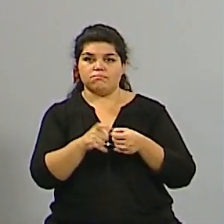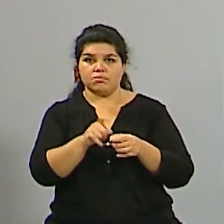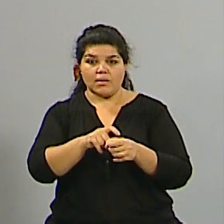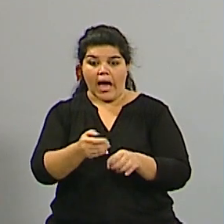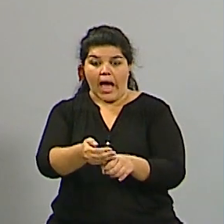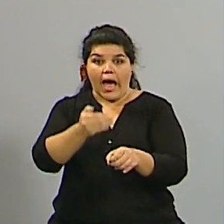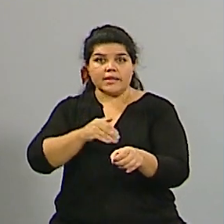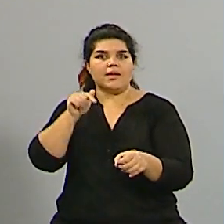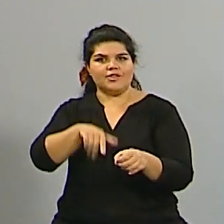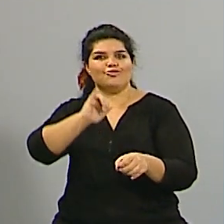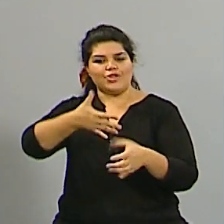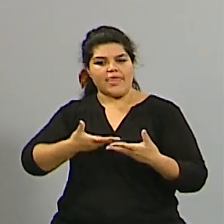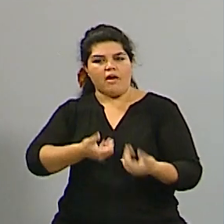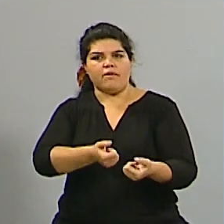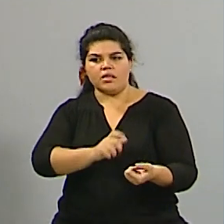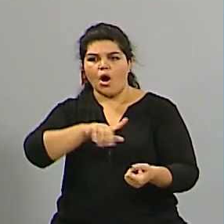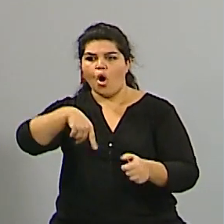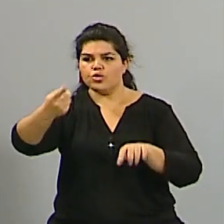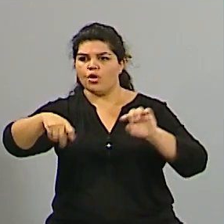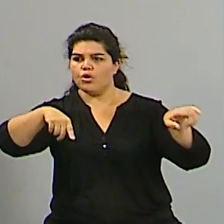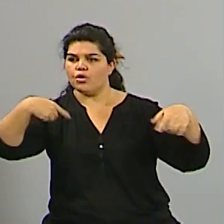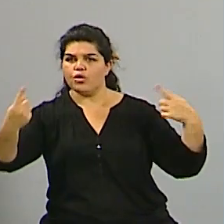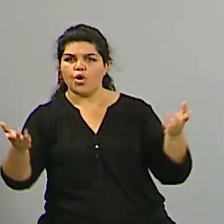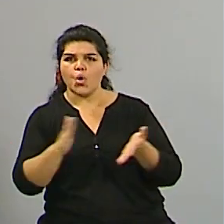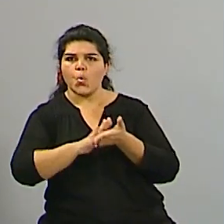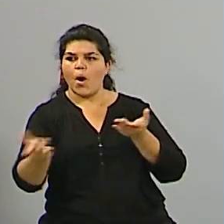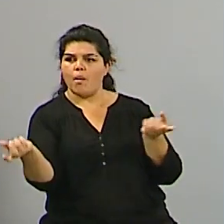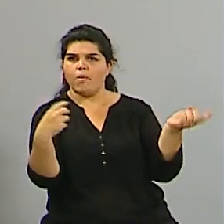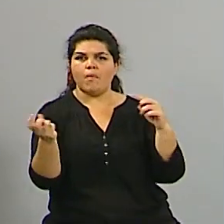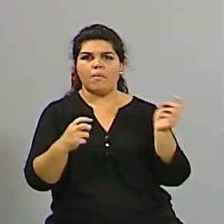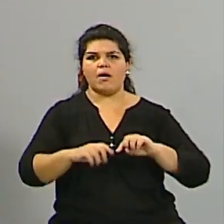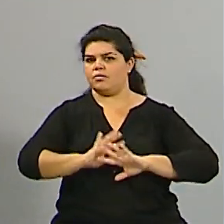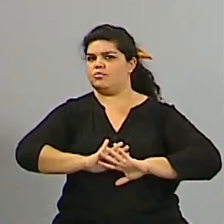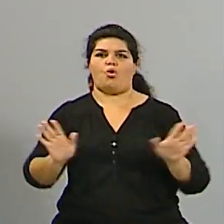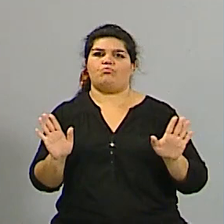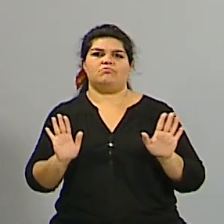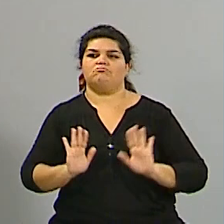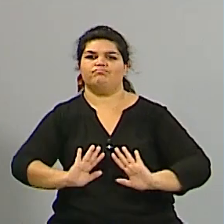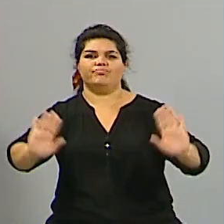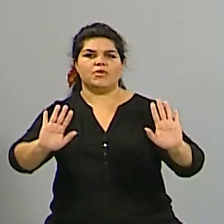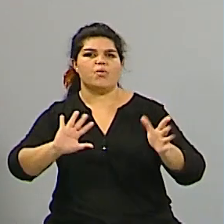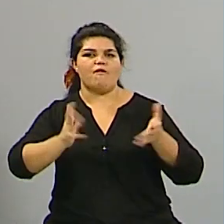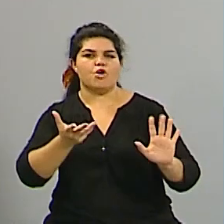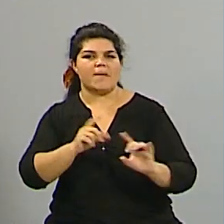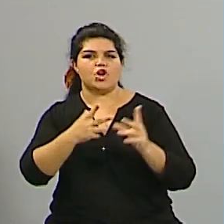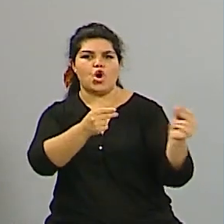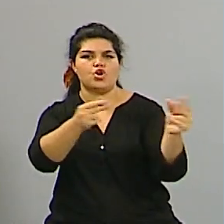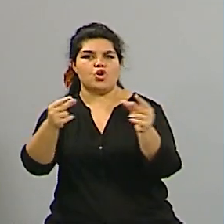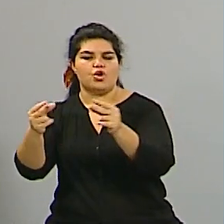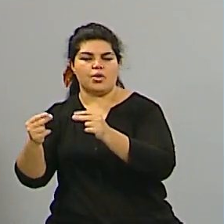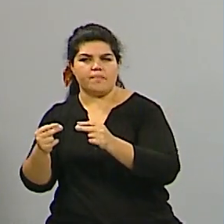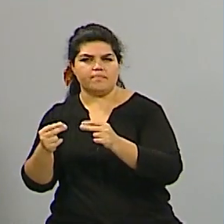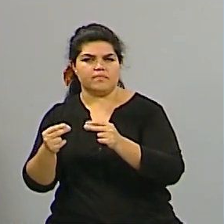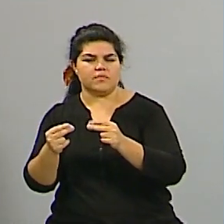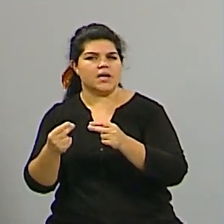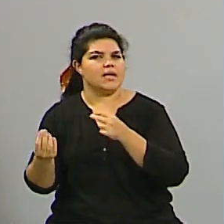base chica. Claro. ¿Sí? Muchos dijimos, ese es un error, porque mantener la base chica, no